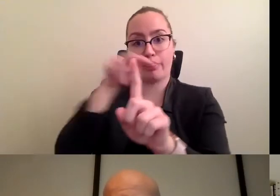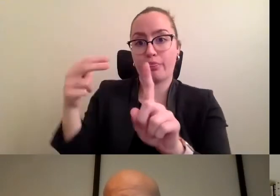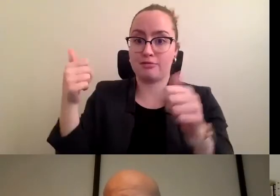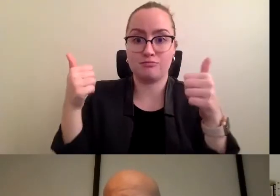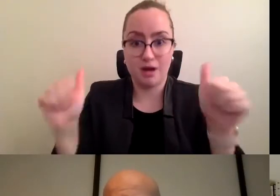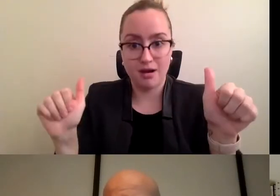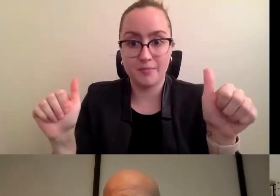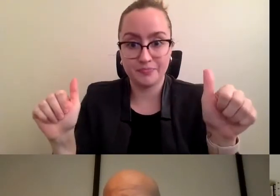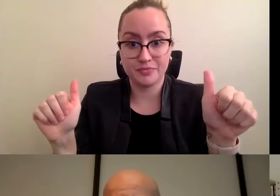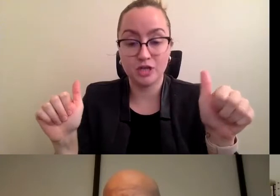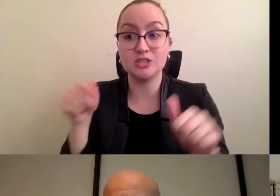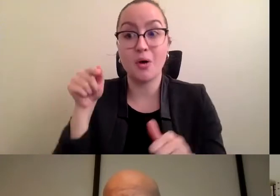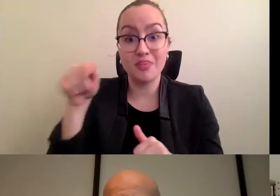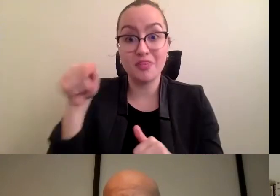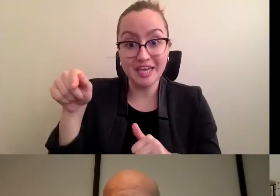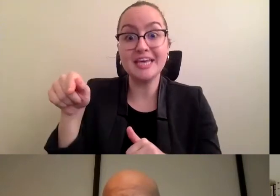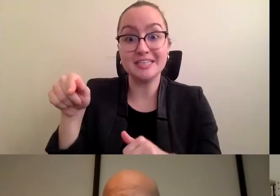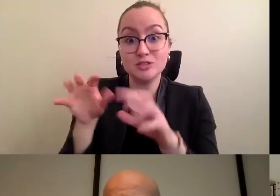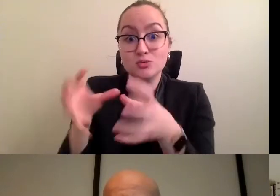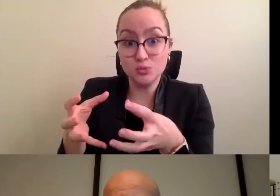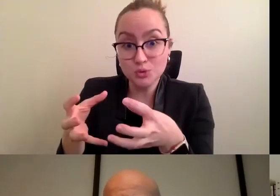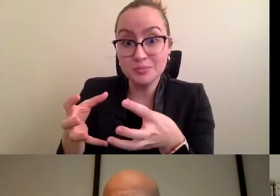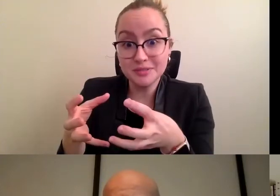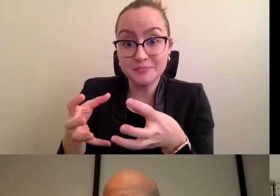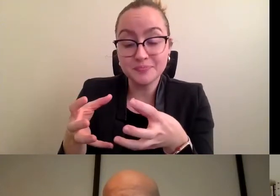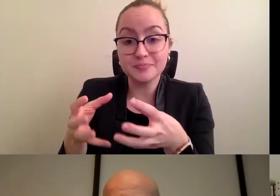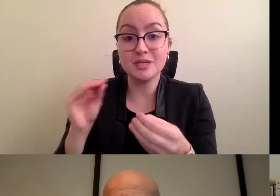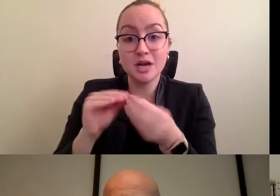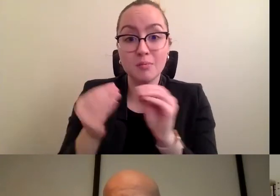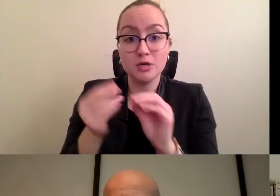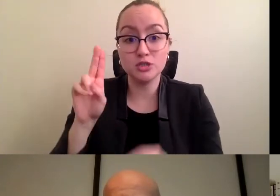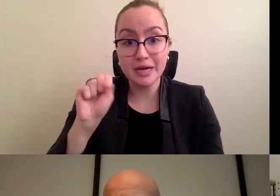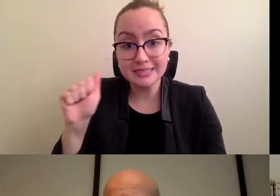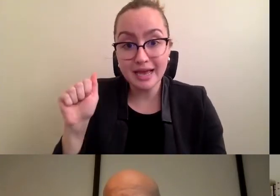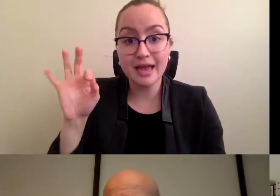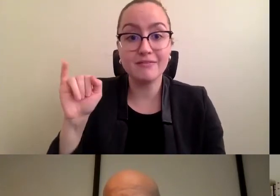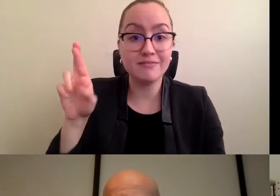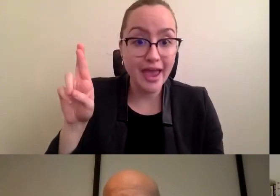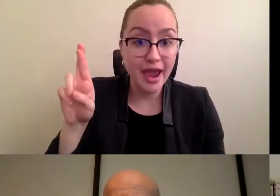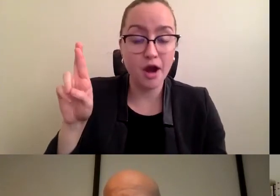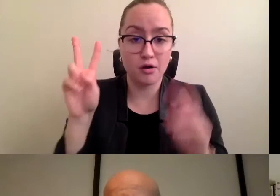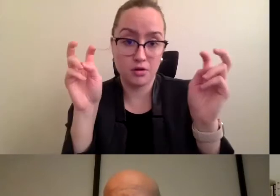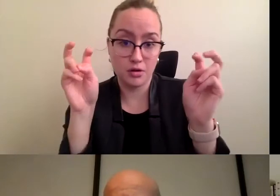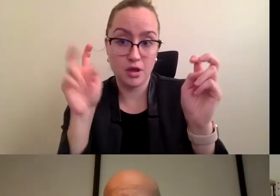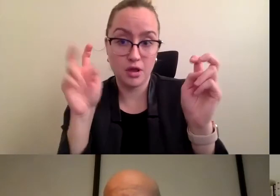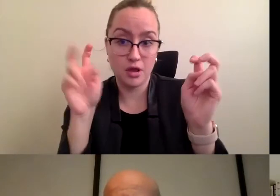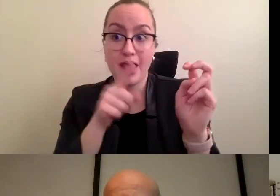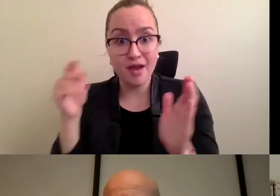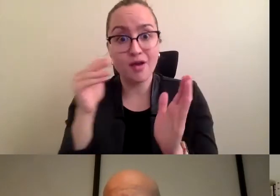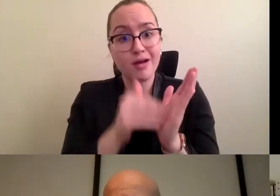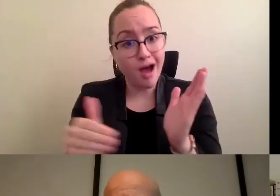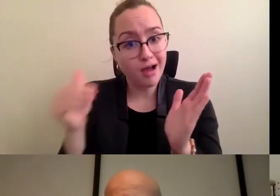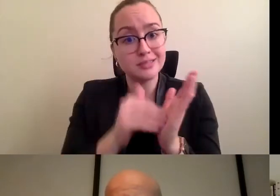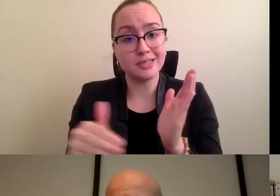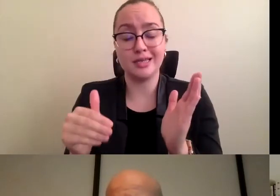tienen la responsabilidad de presentar los dos lados de cualquier argumento. Y bueno, entonces ellos también le dan tiempo a estos